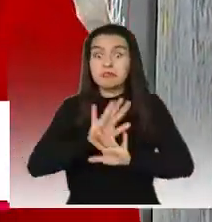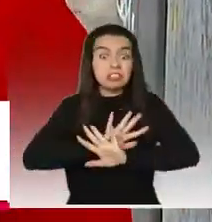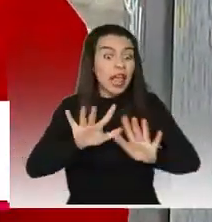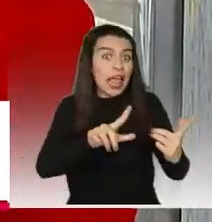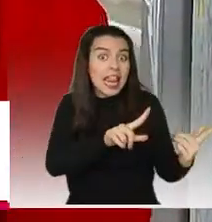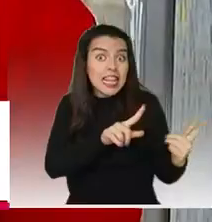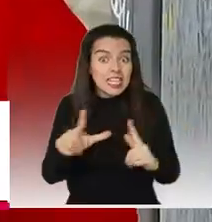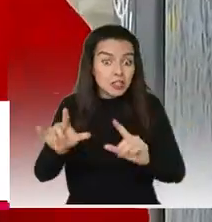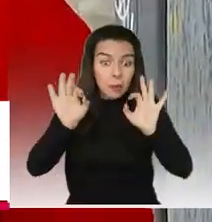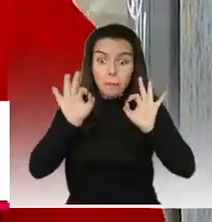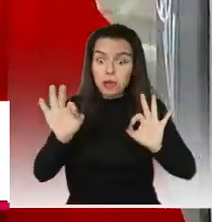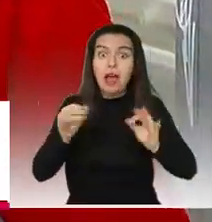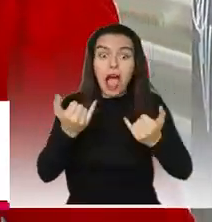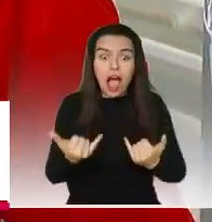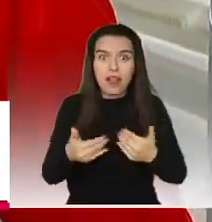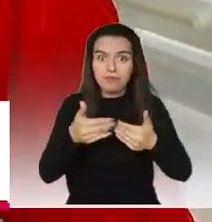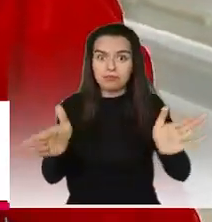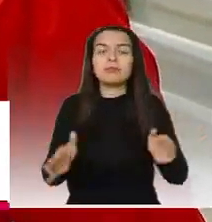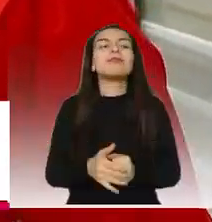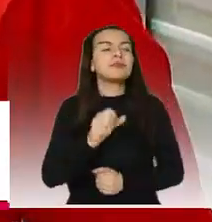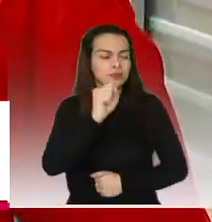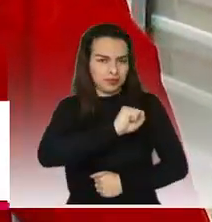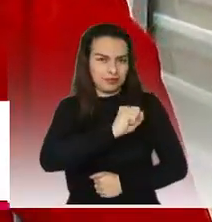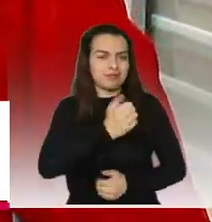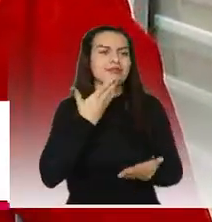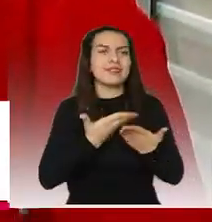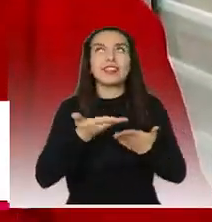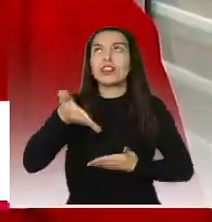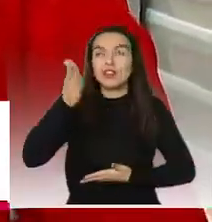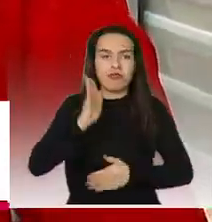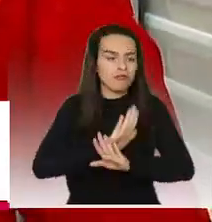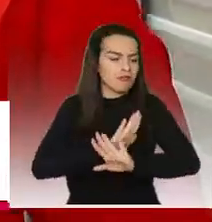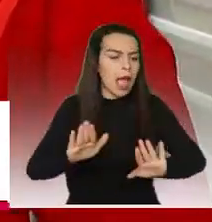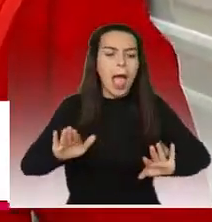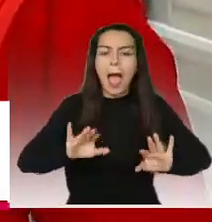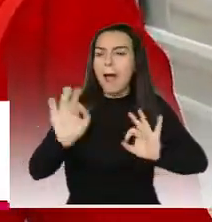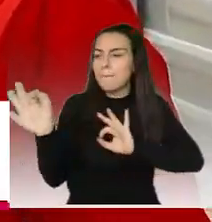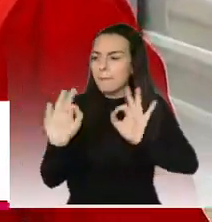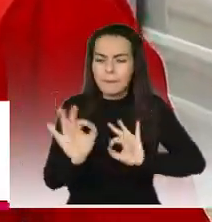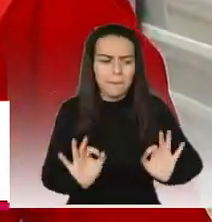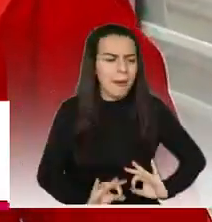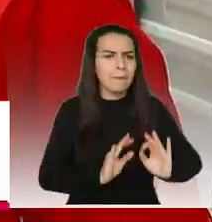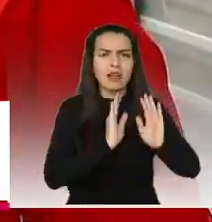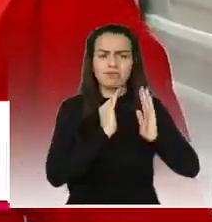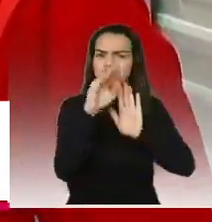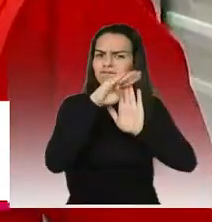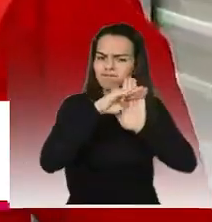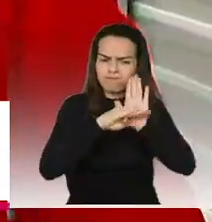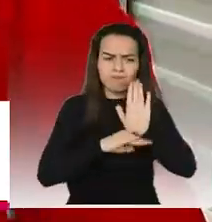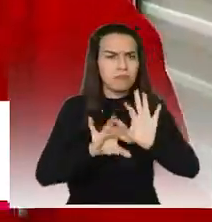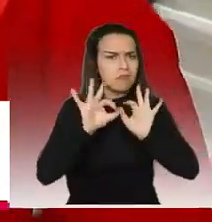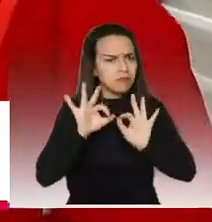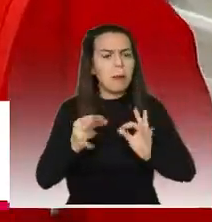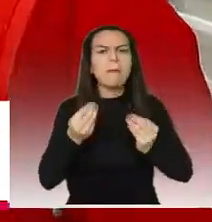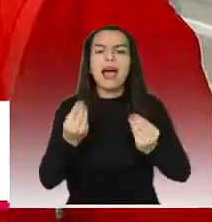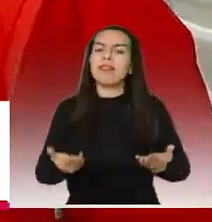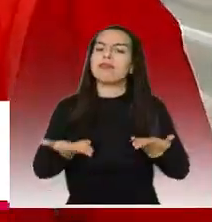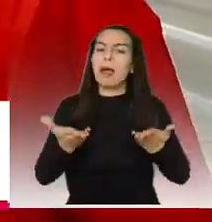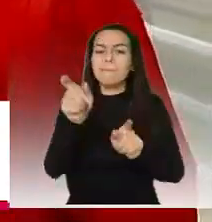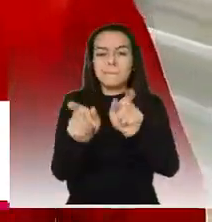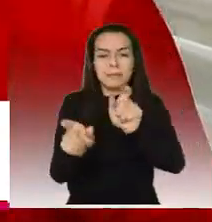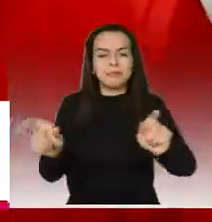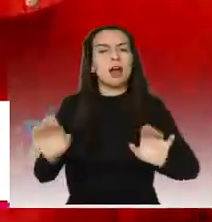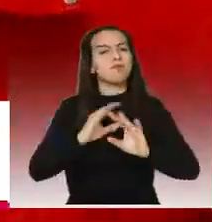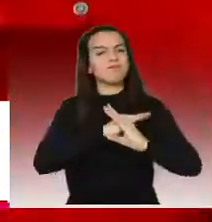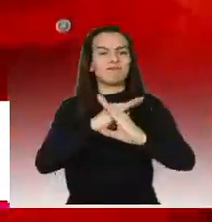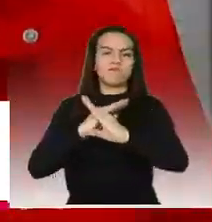Gracias a Dios todo se nos dio. Tenemos todos los protocolos para nuestros clientes prestarles la mayor bioseguridad posible. Bueno, muy bien. Aquí vamos a